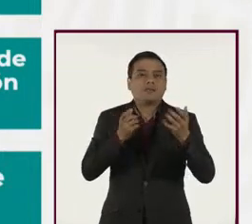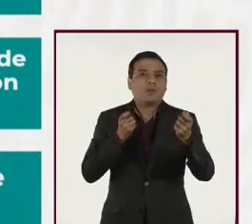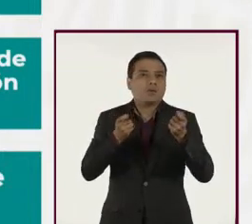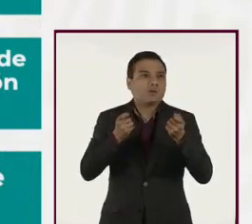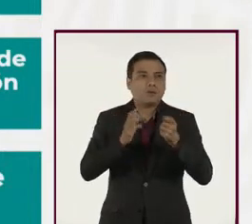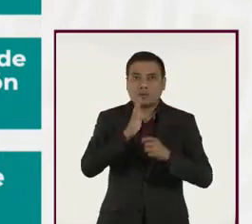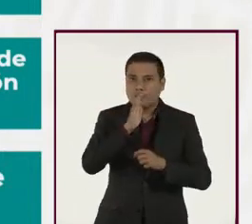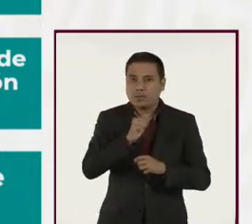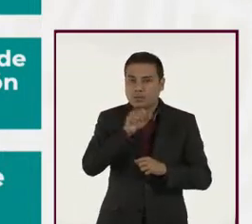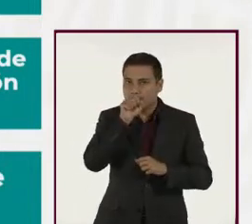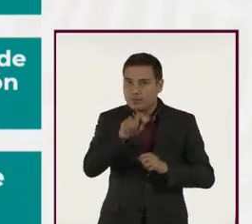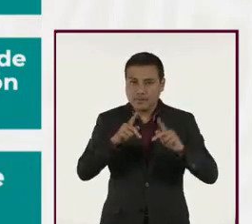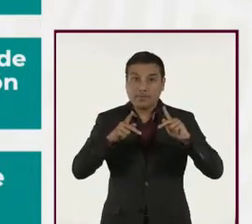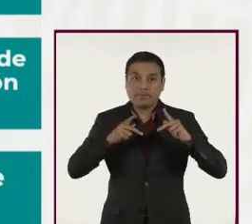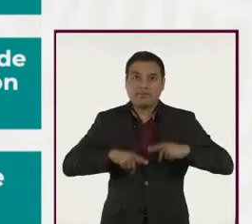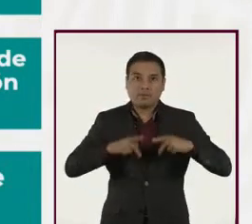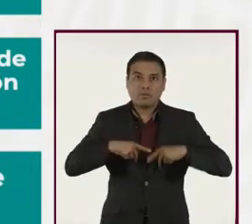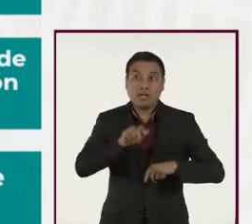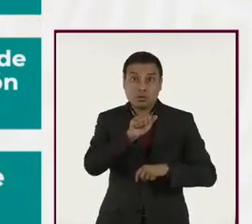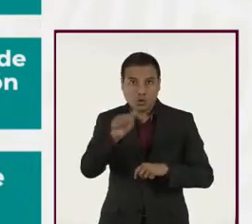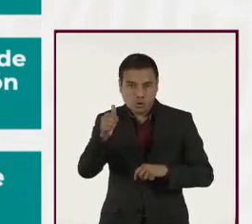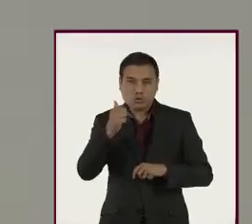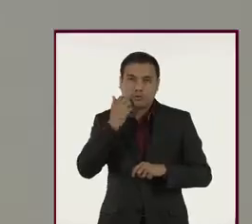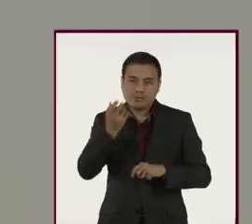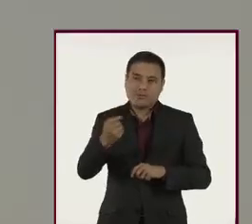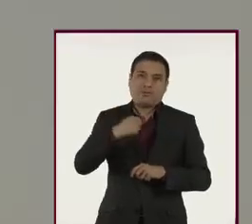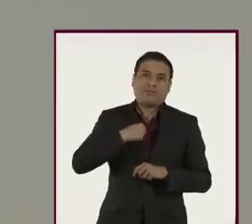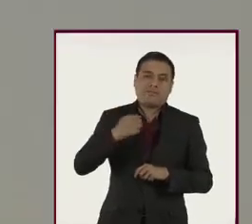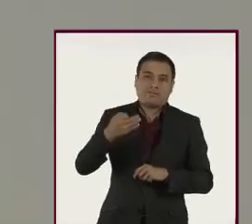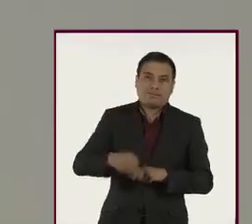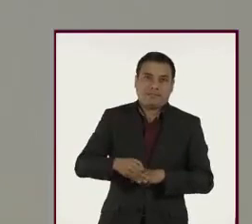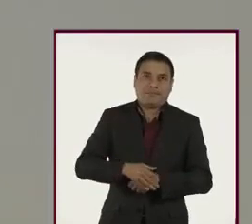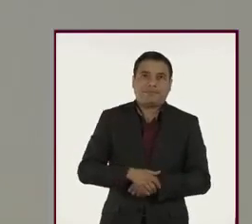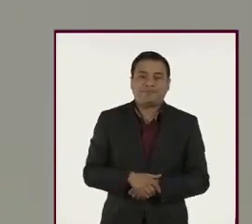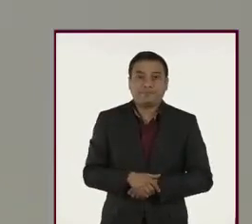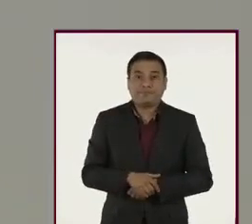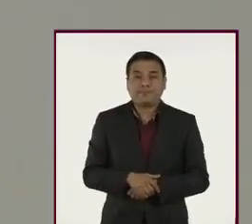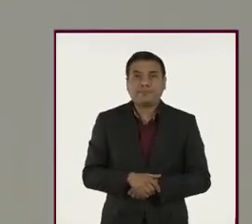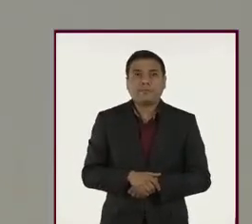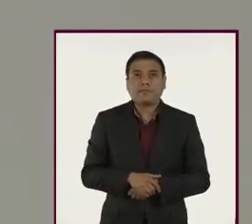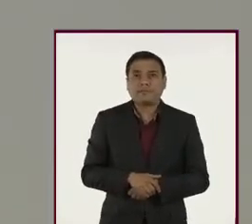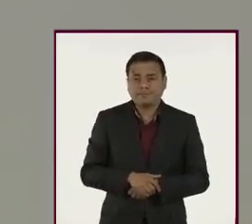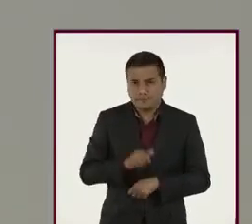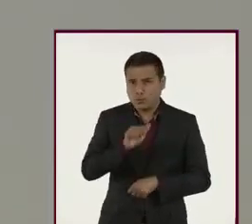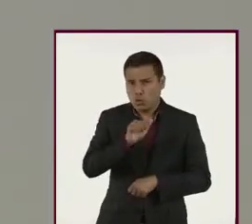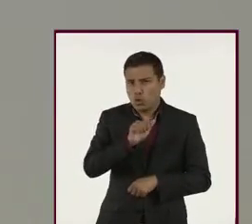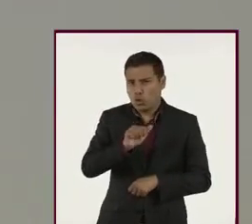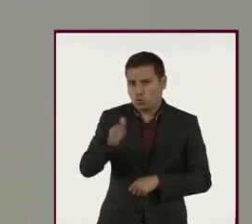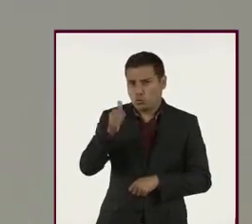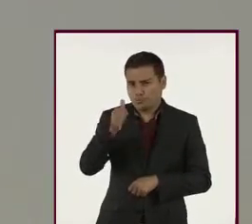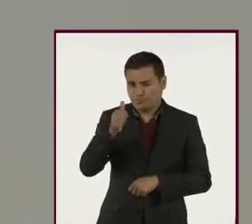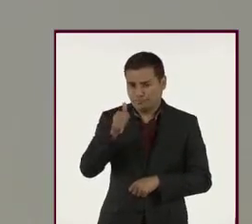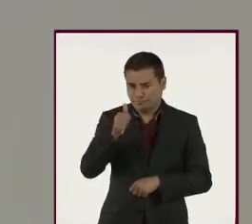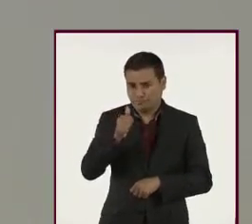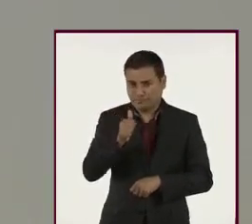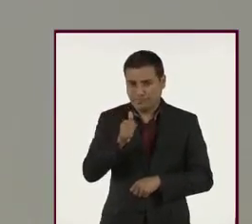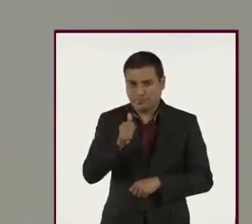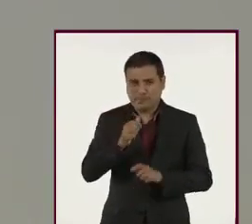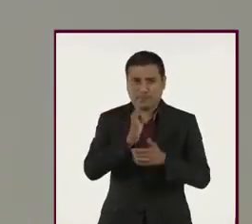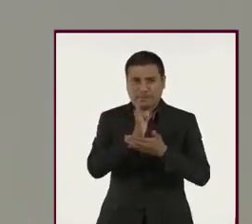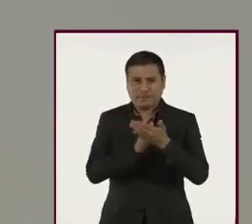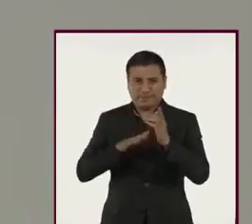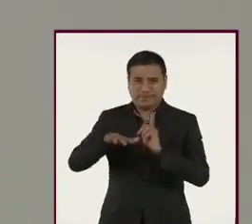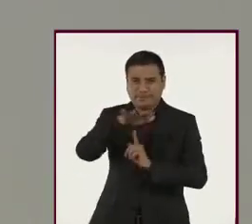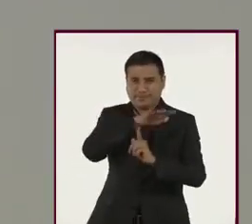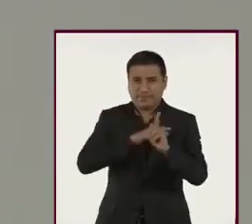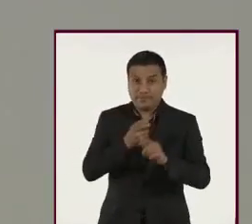una aprobación por otros. Y dentro de los otros factores medioambientales, donde se ha identificado también que tienen